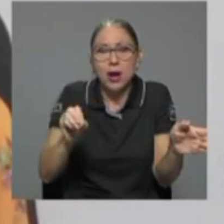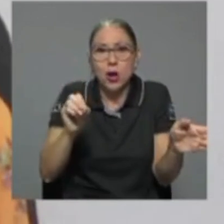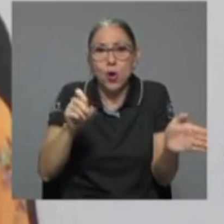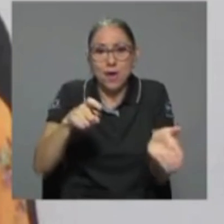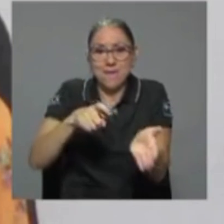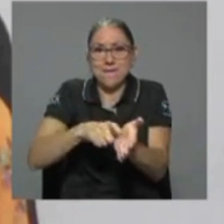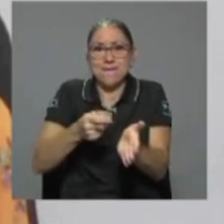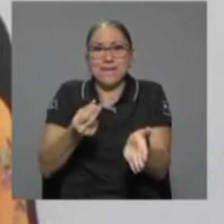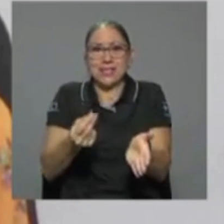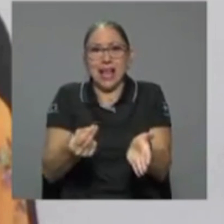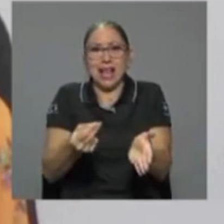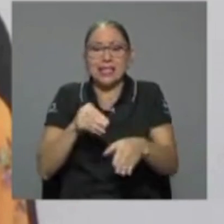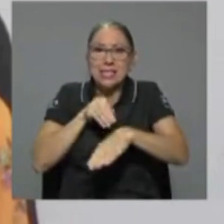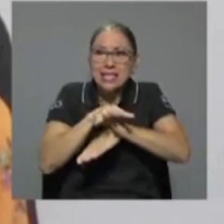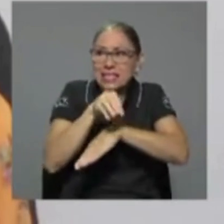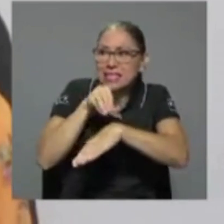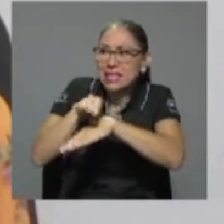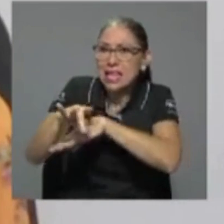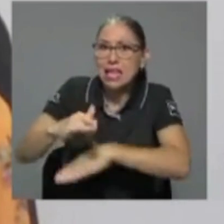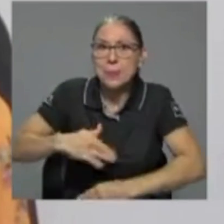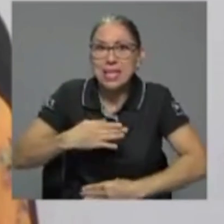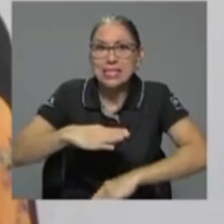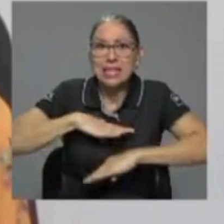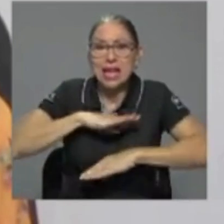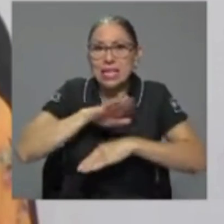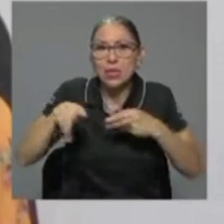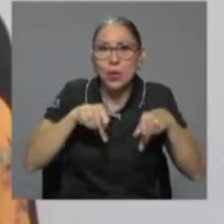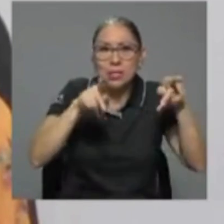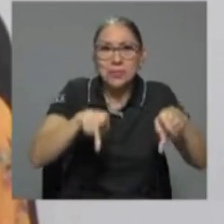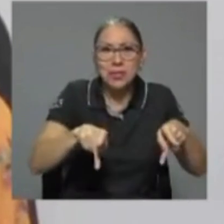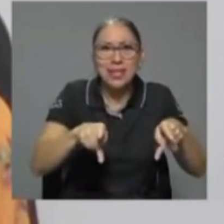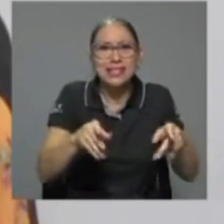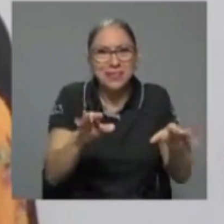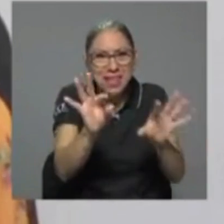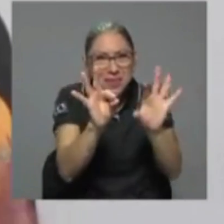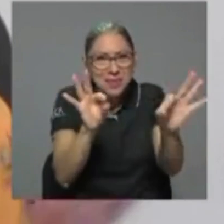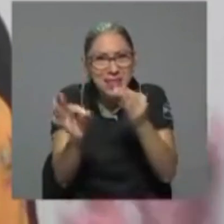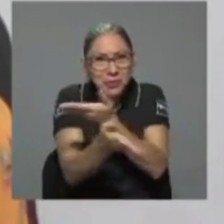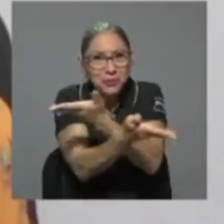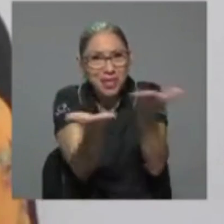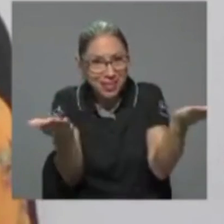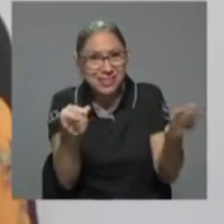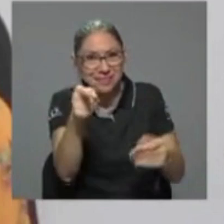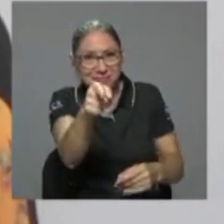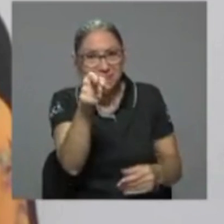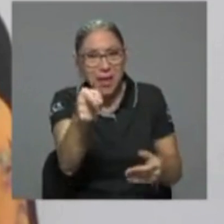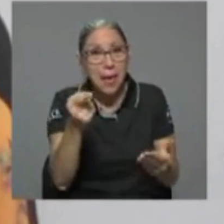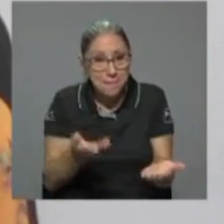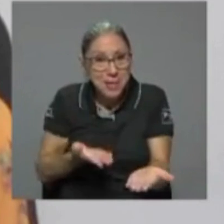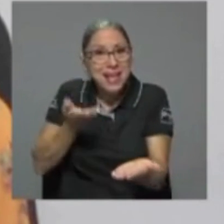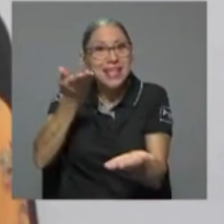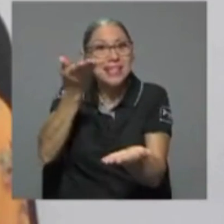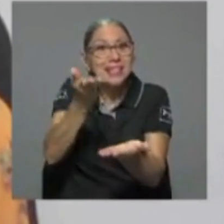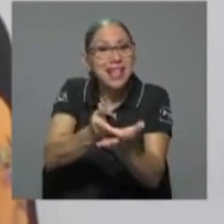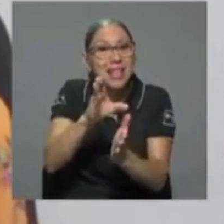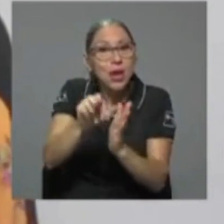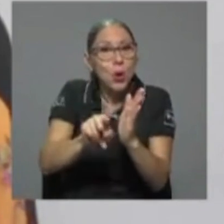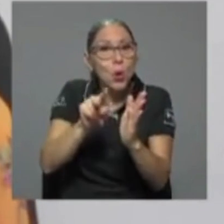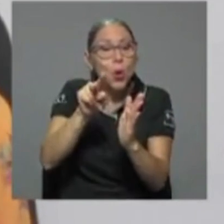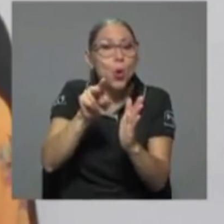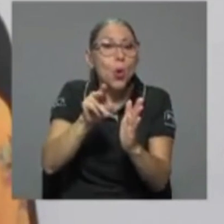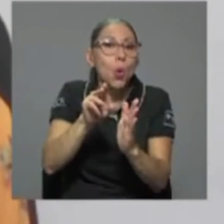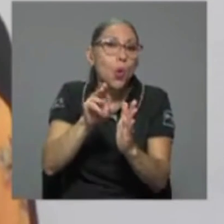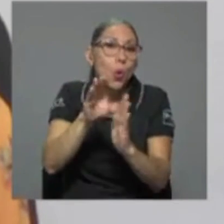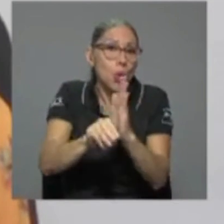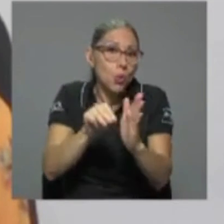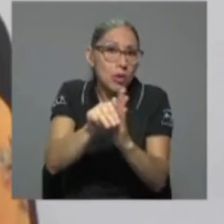el bienestar de toda la ciudadanía. Quería invitarlos también a que presenten, digamos, sus ofertas de servicios a la Contraloría General,